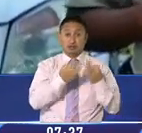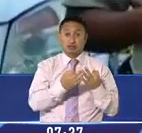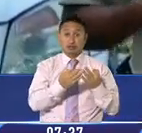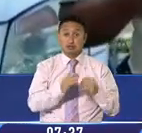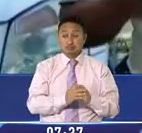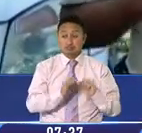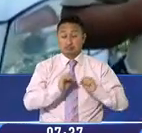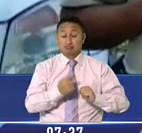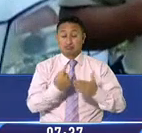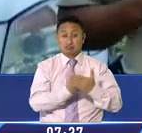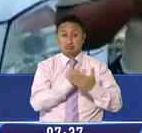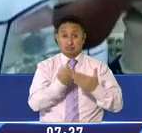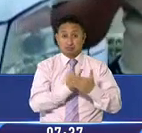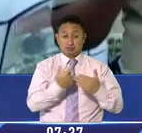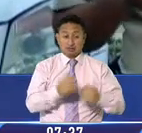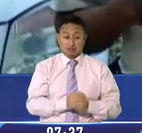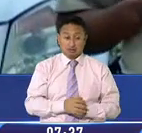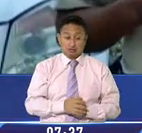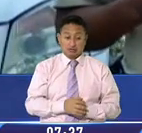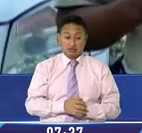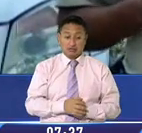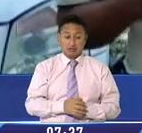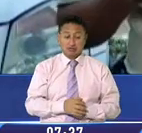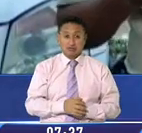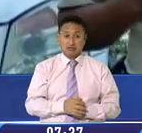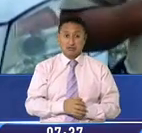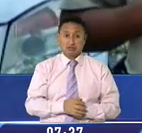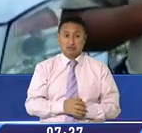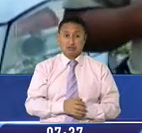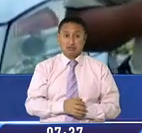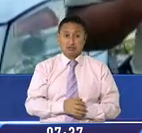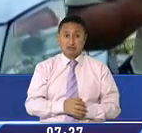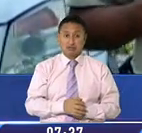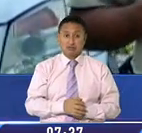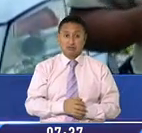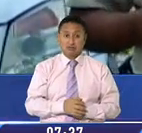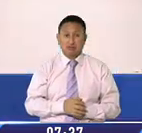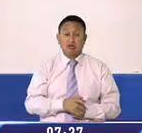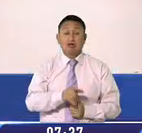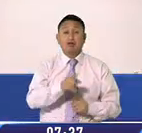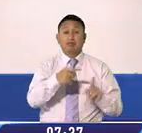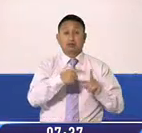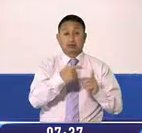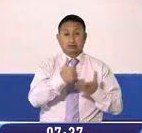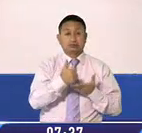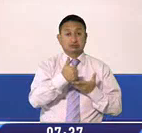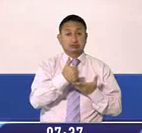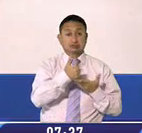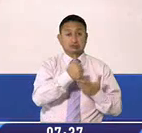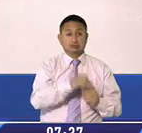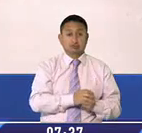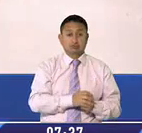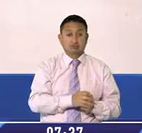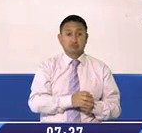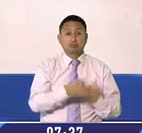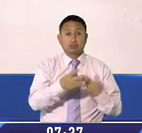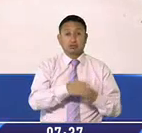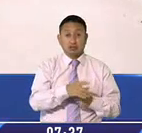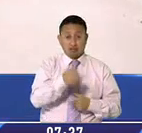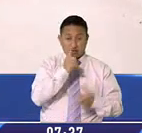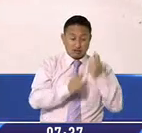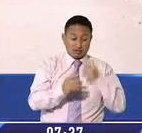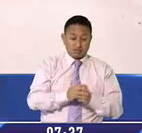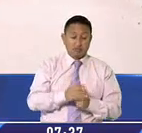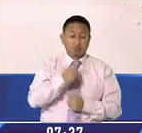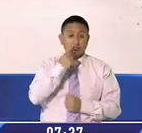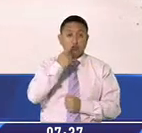buen recaudo, de igual manera, tomando en consideración el tratamiento que debe seguir dicho ciudadano. También habría estado bajo efectos de licor. El hombre